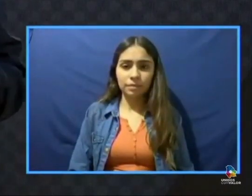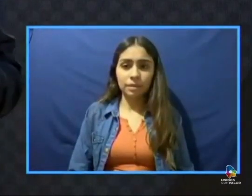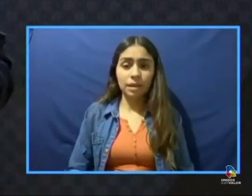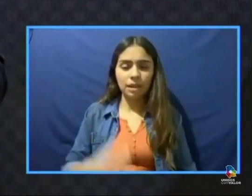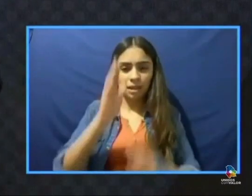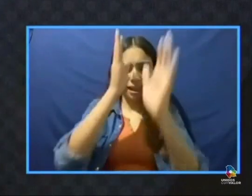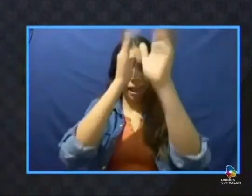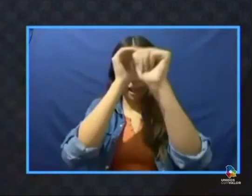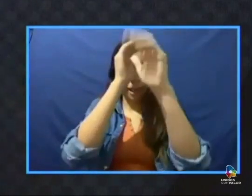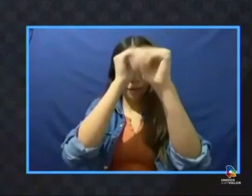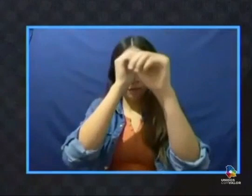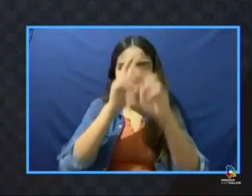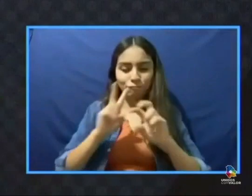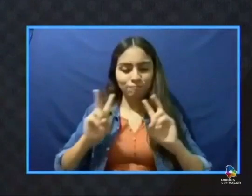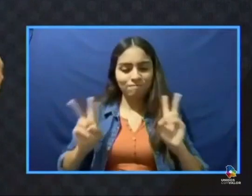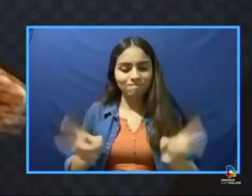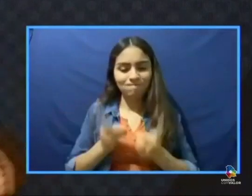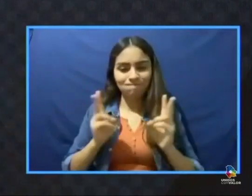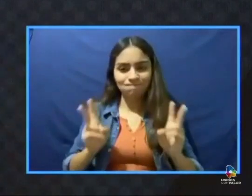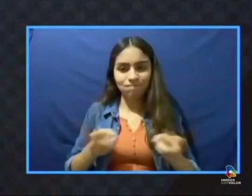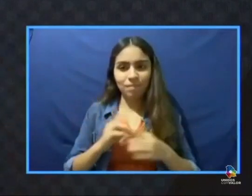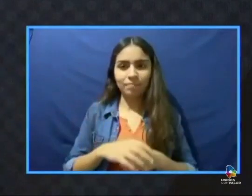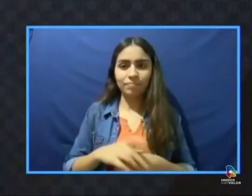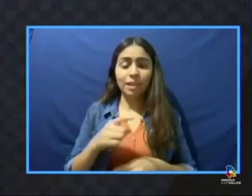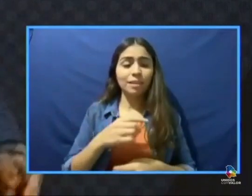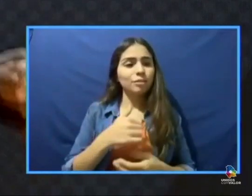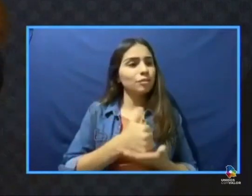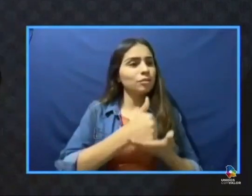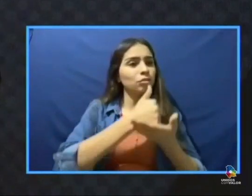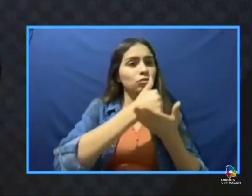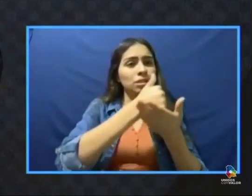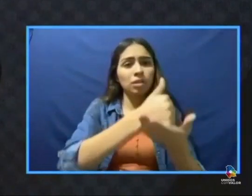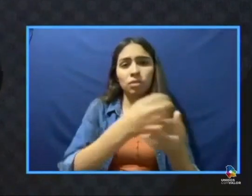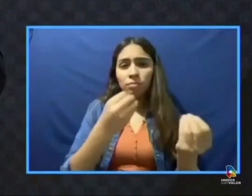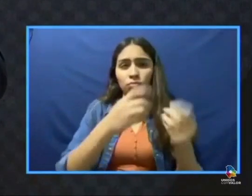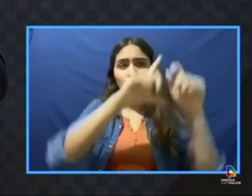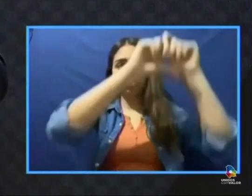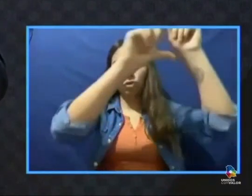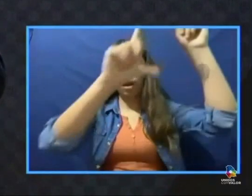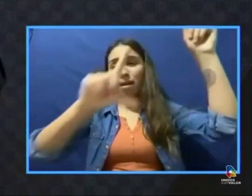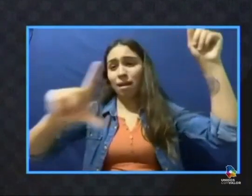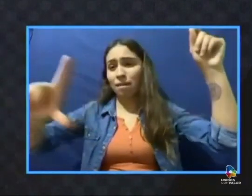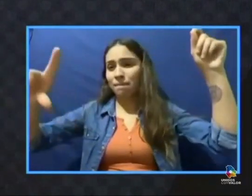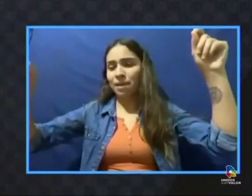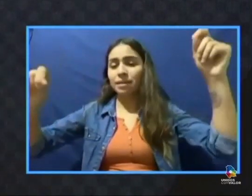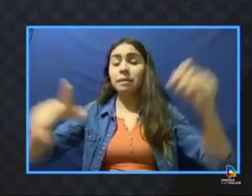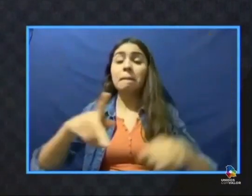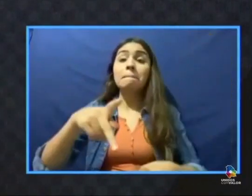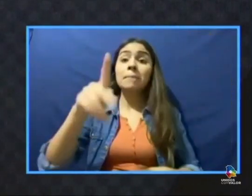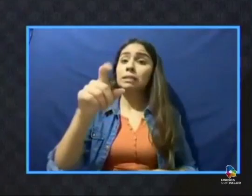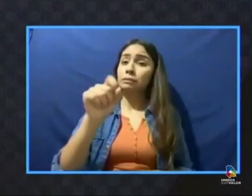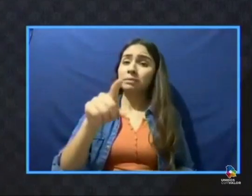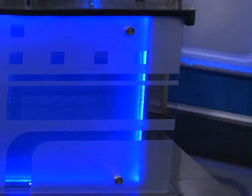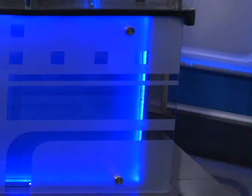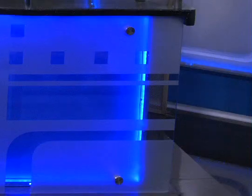abre a nosotros muchas oportunidades como país y no se diga como estado de Chihuahua.